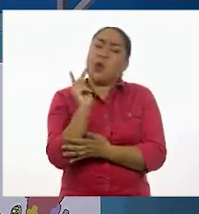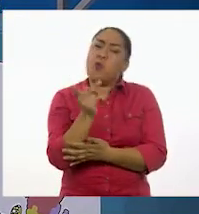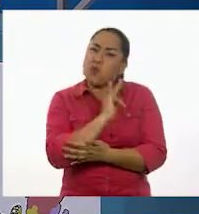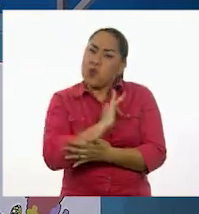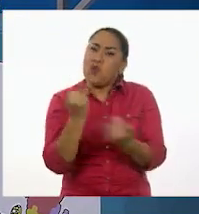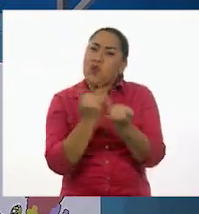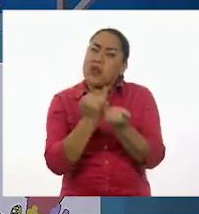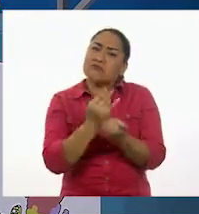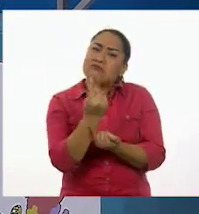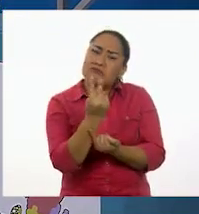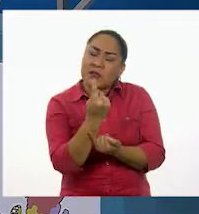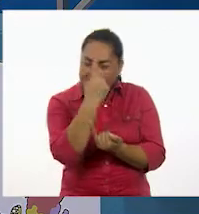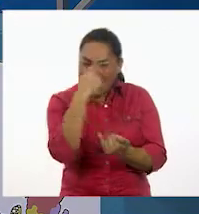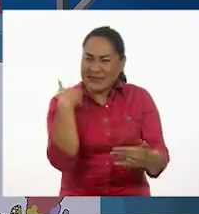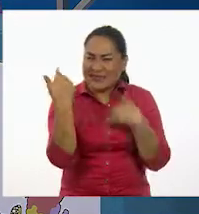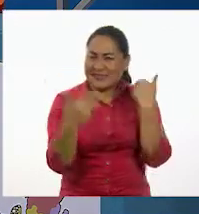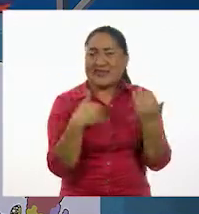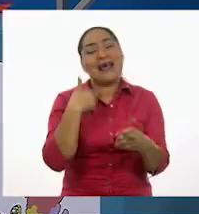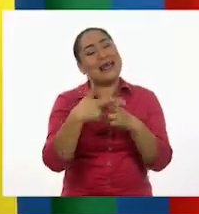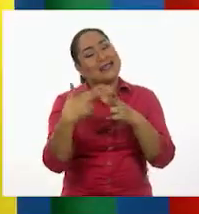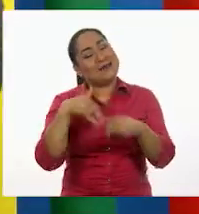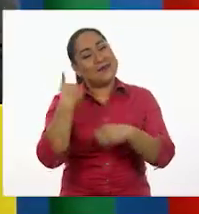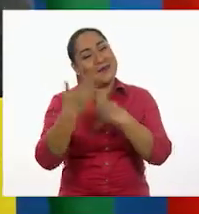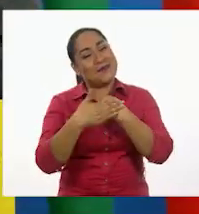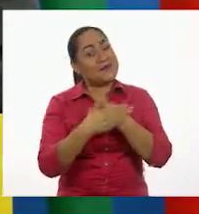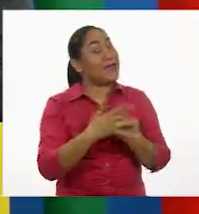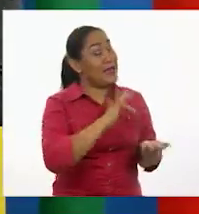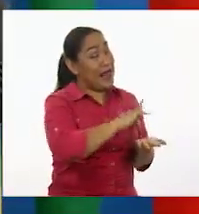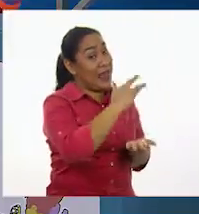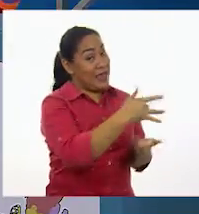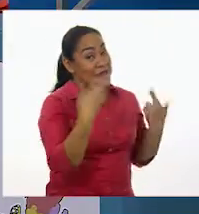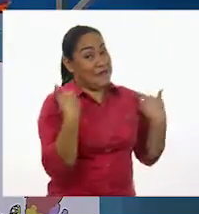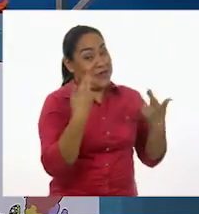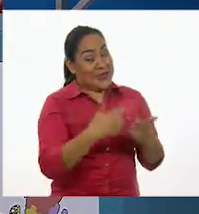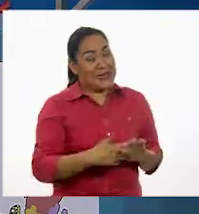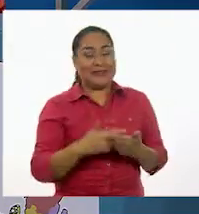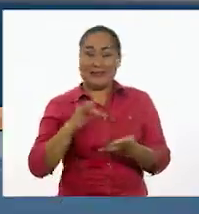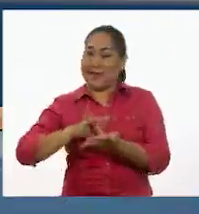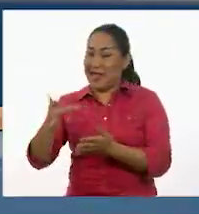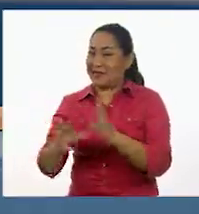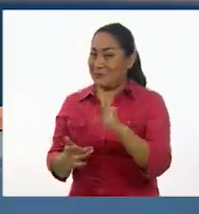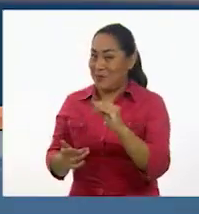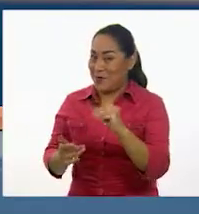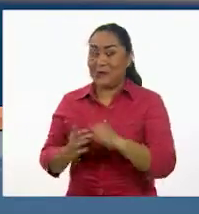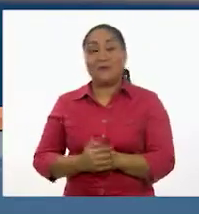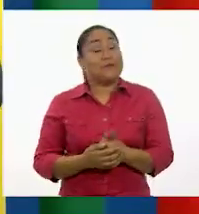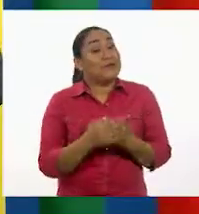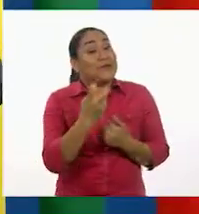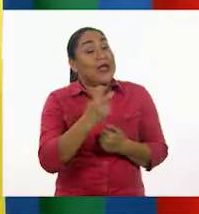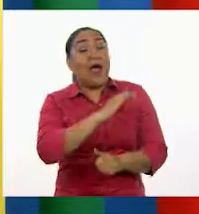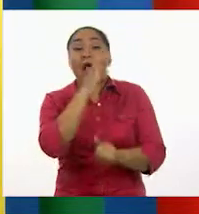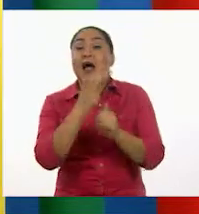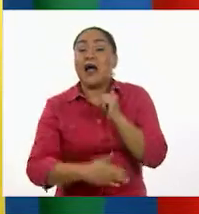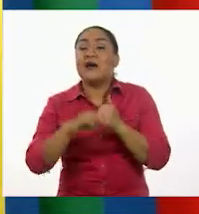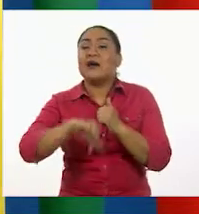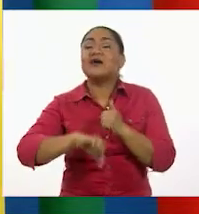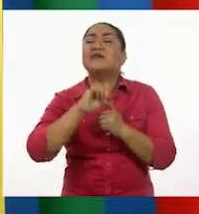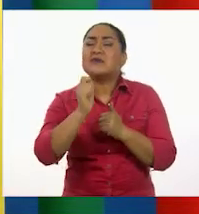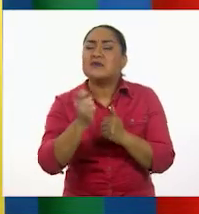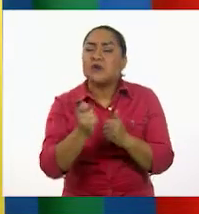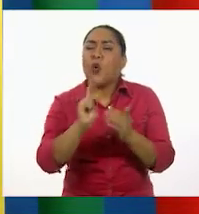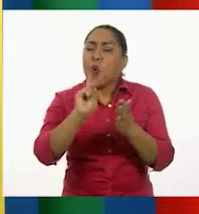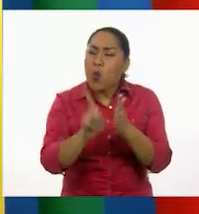ser muy divertido. ¡Hasta la próxima! Muchísimas gracias, maestra Cecilia. Gracias, Ton. Hemos terminado con Repaso